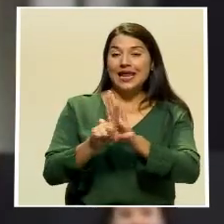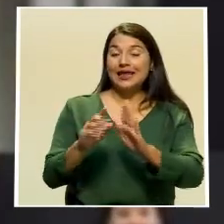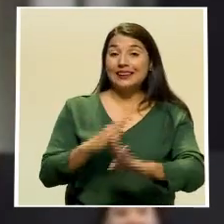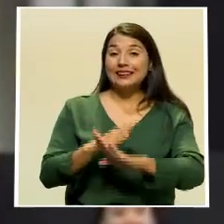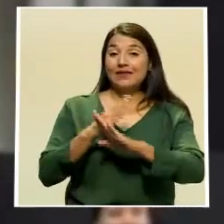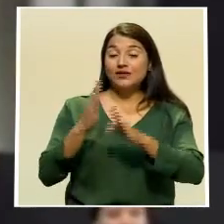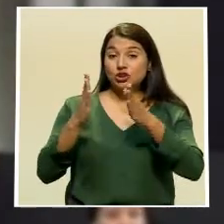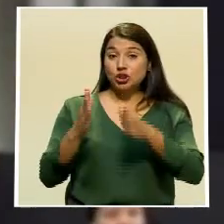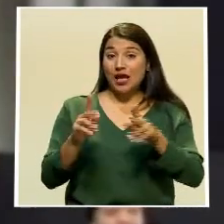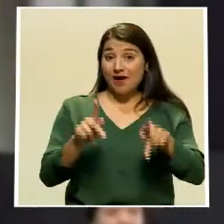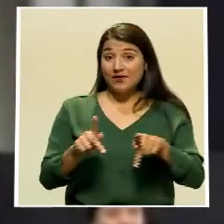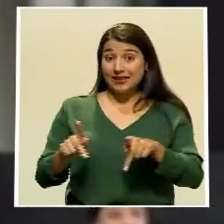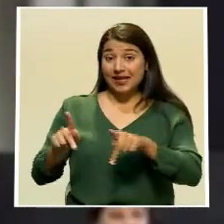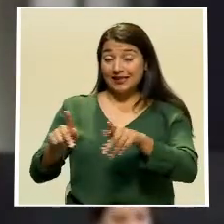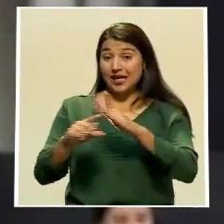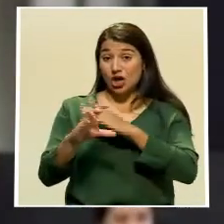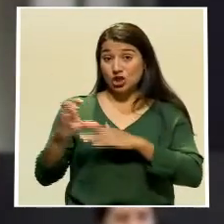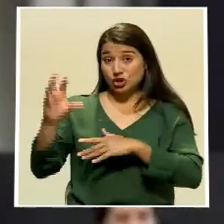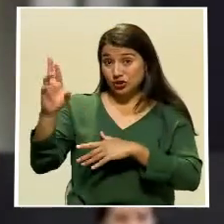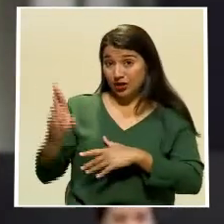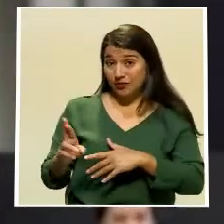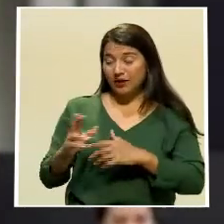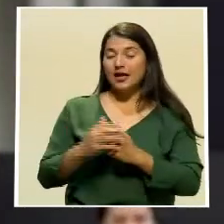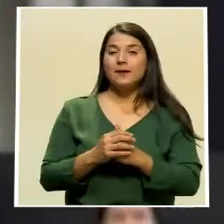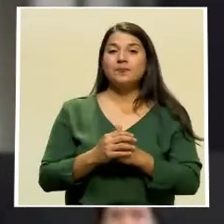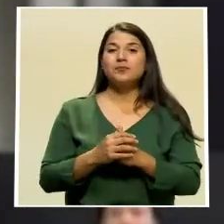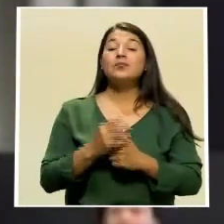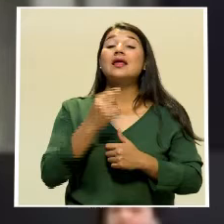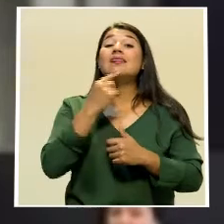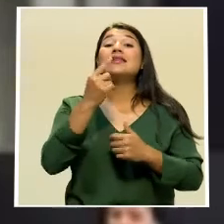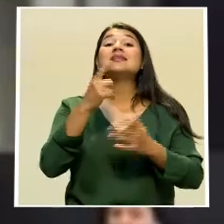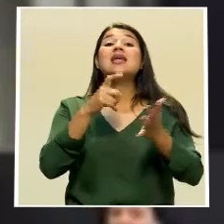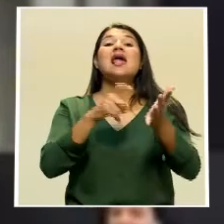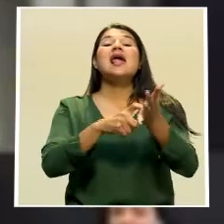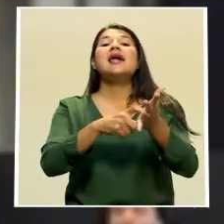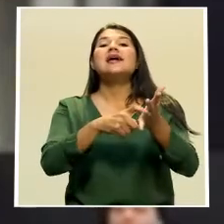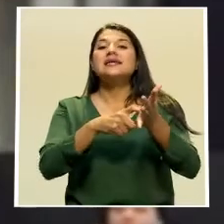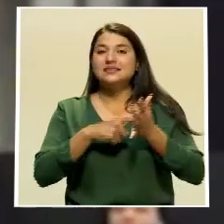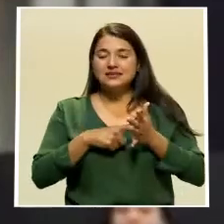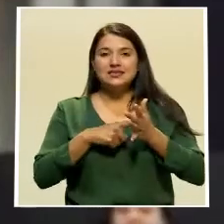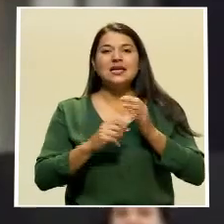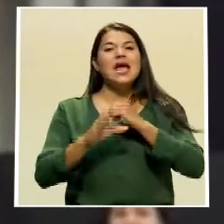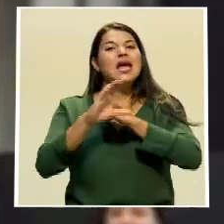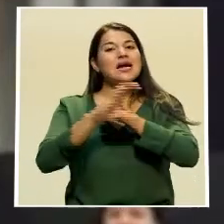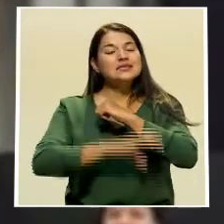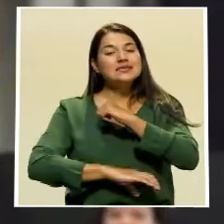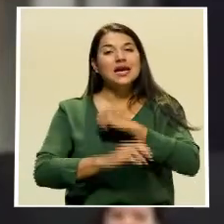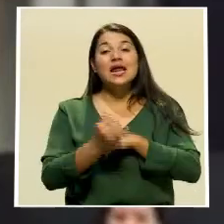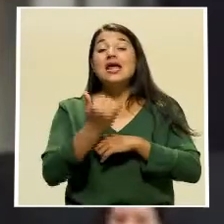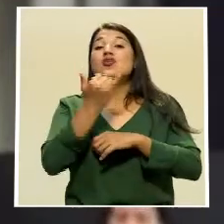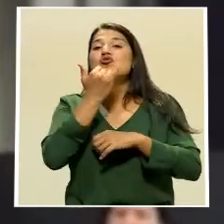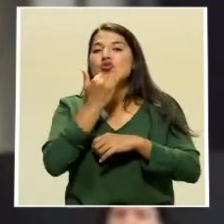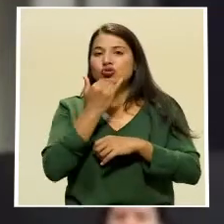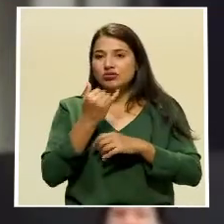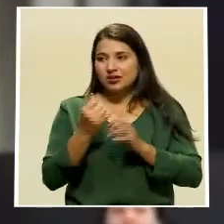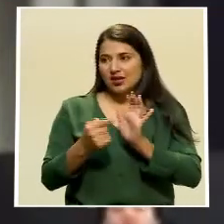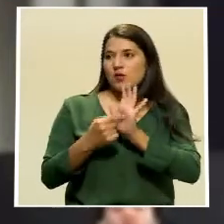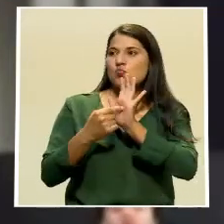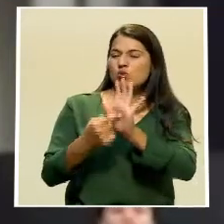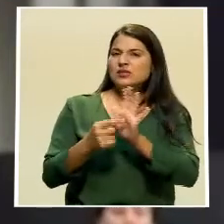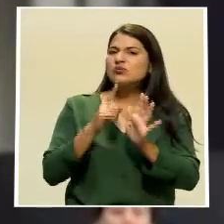Habitantes de la República, que exige la consumación de faltas que constituyen negligencia notoria